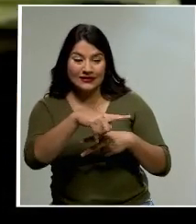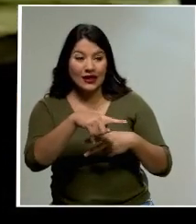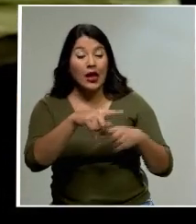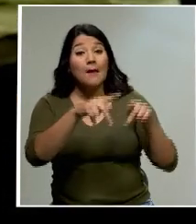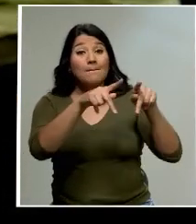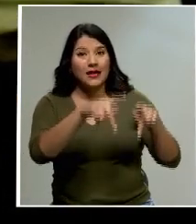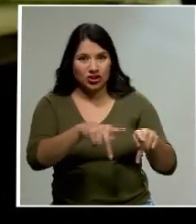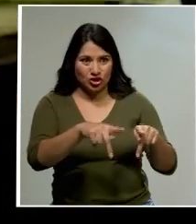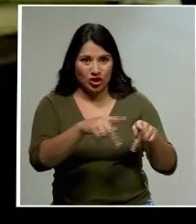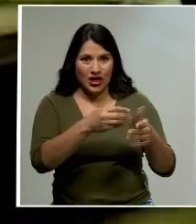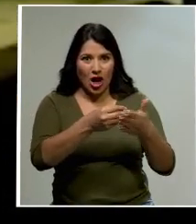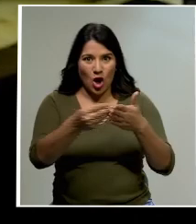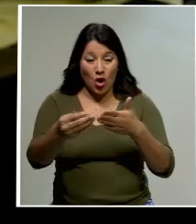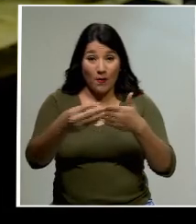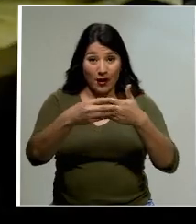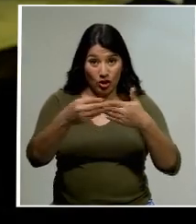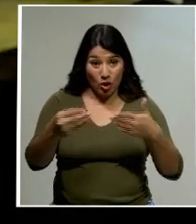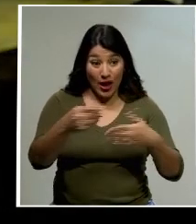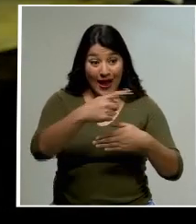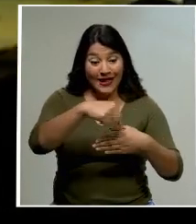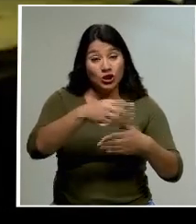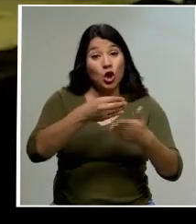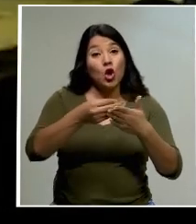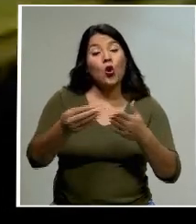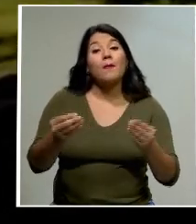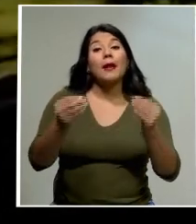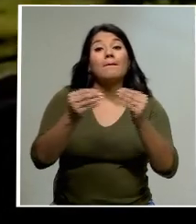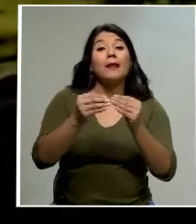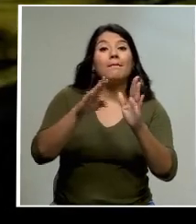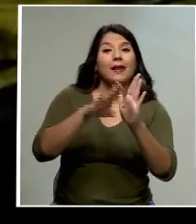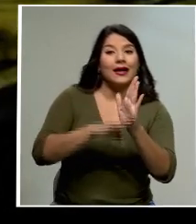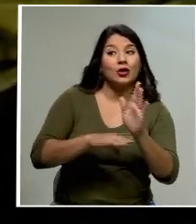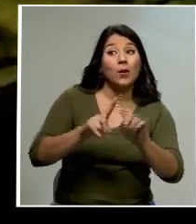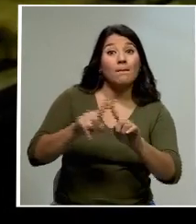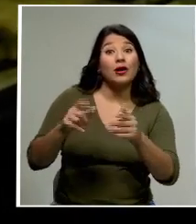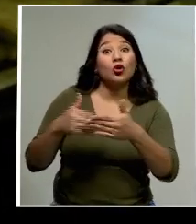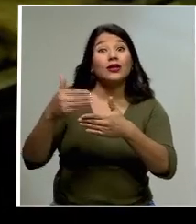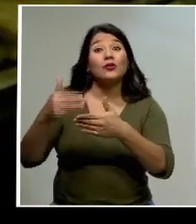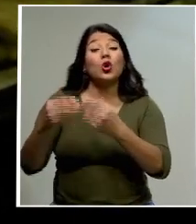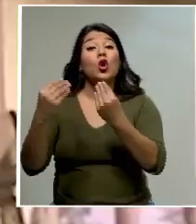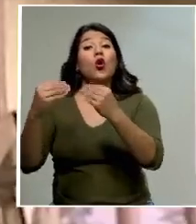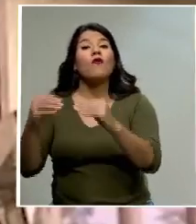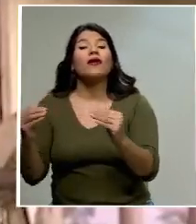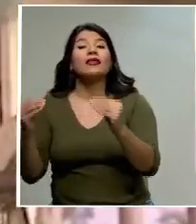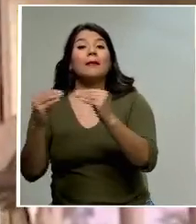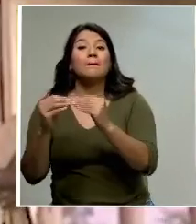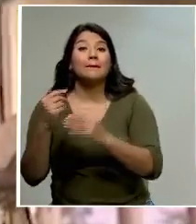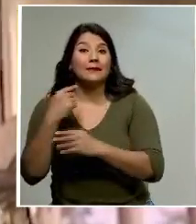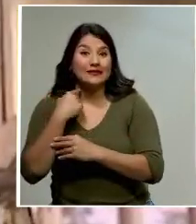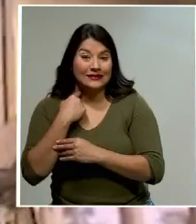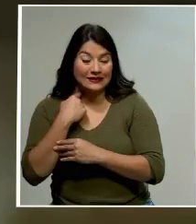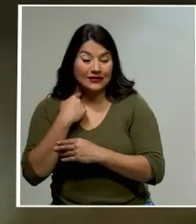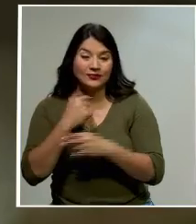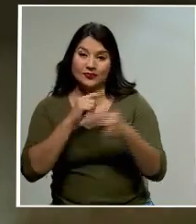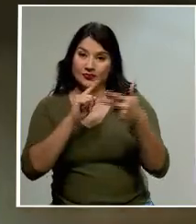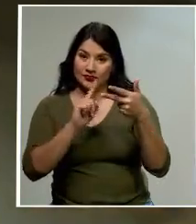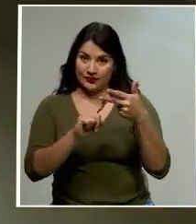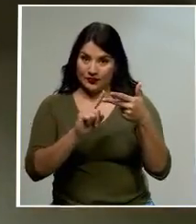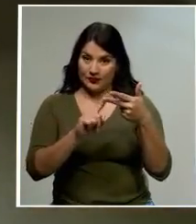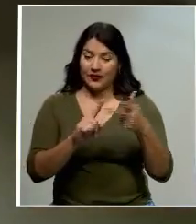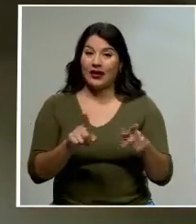de dólares que lo compran más barato para colocarlos a precios más elevados cuando este aumente. El otro